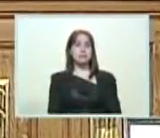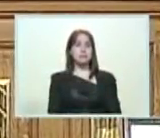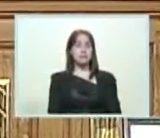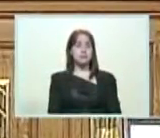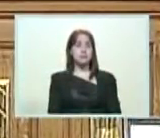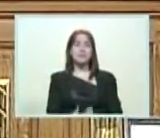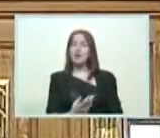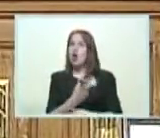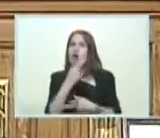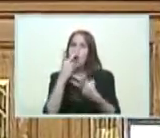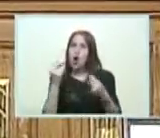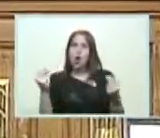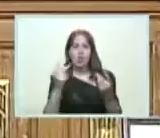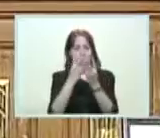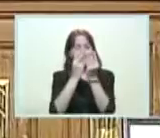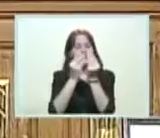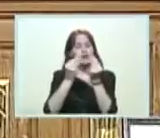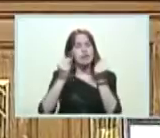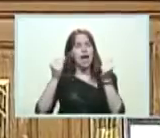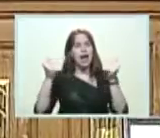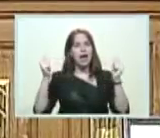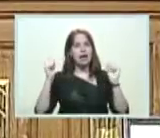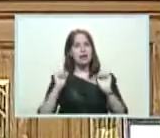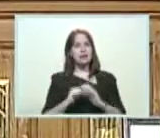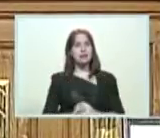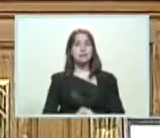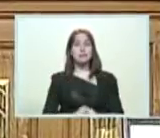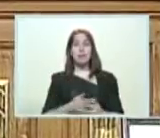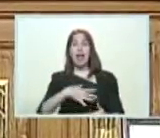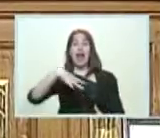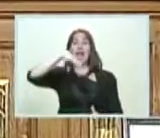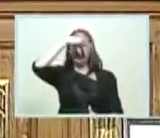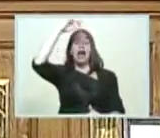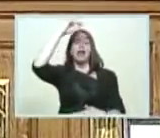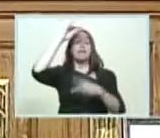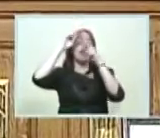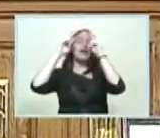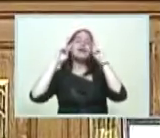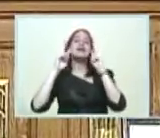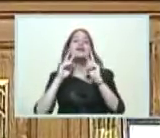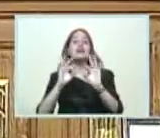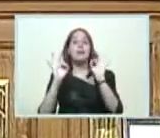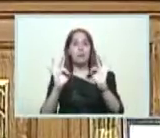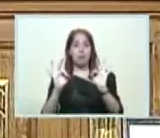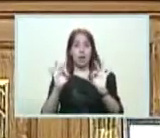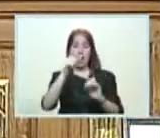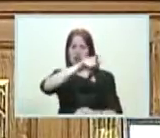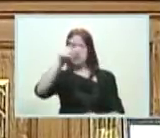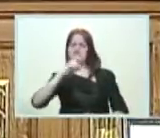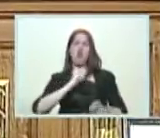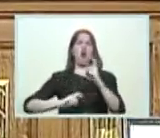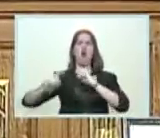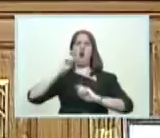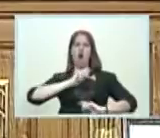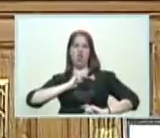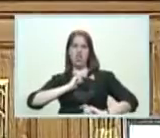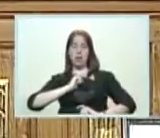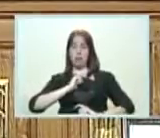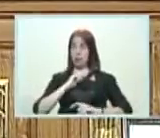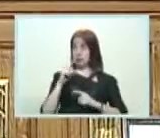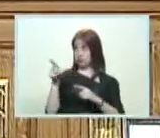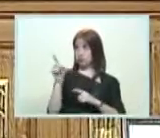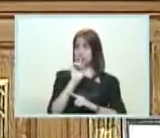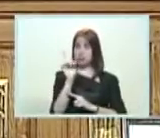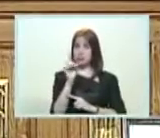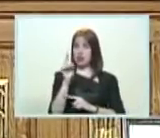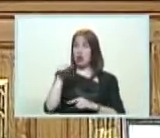No, tenemos que curarla, sí, sanar el alma de gente que nos odia, pero no nos odia a